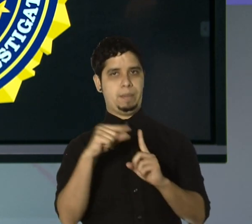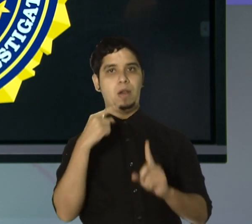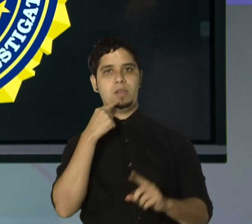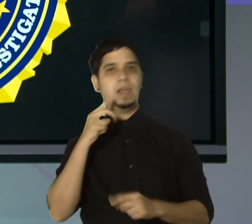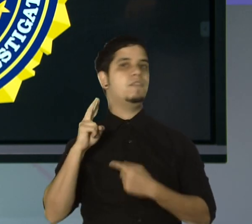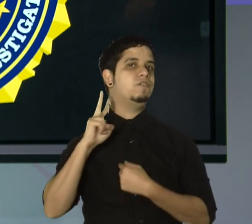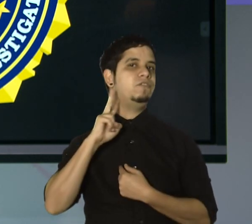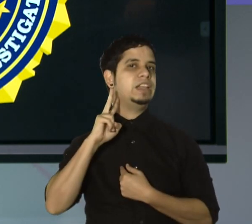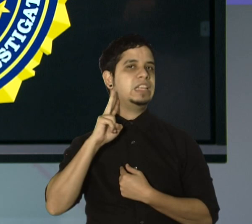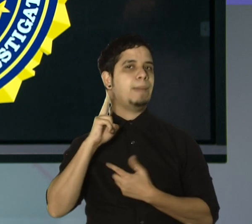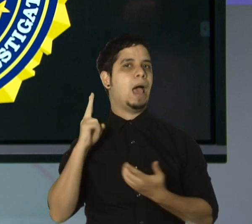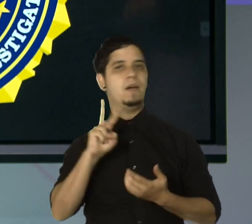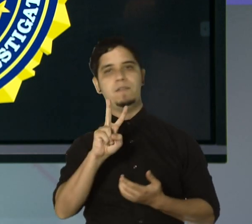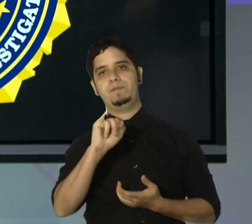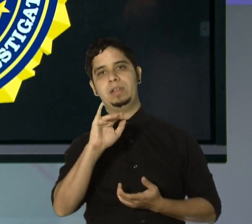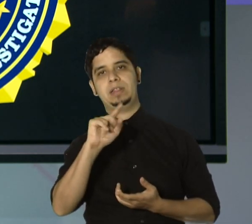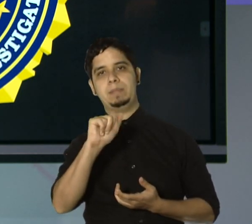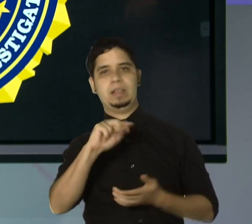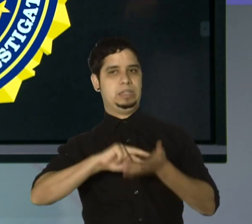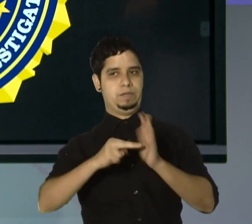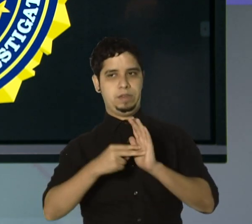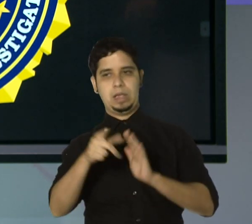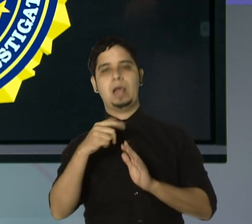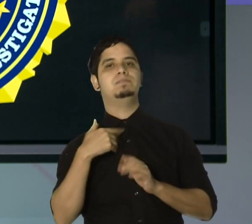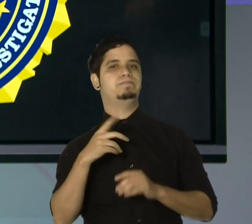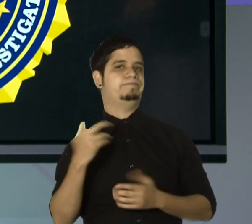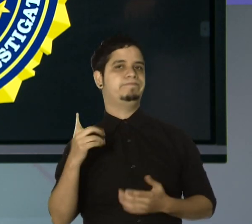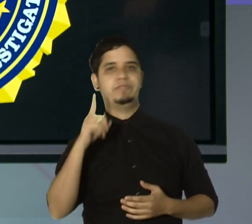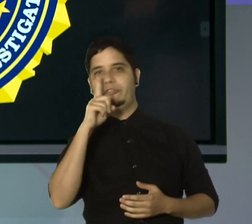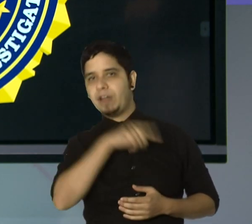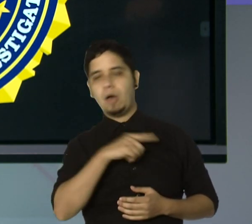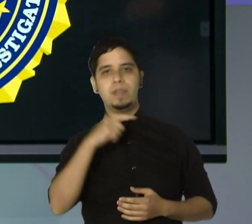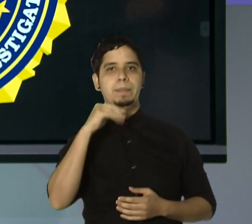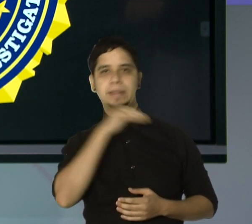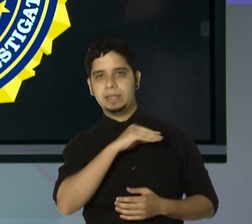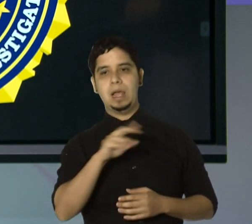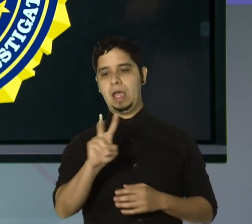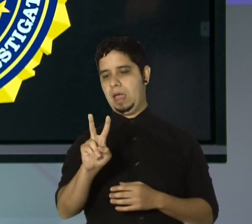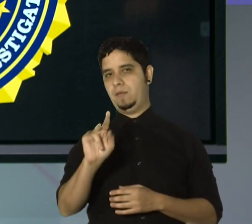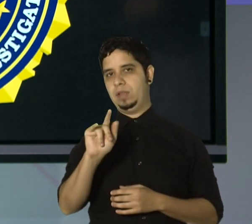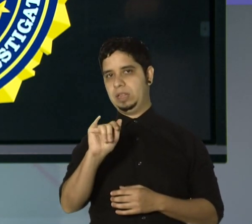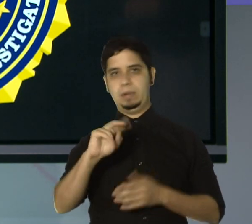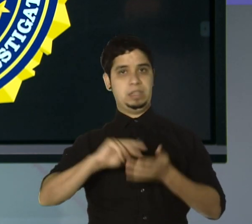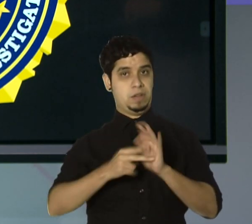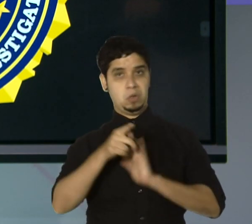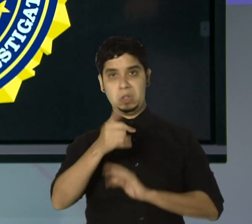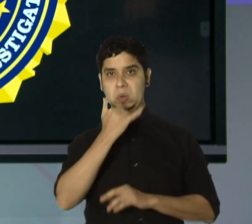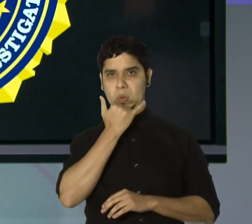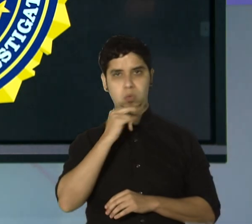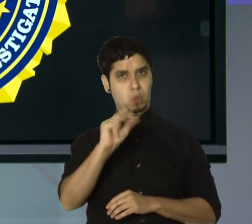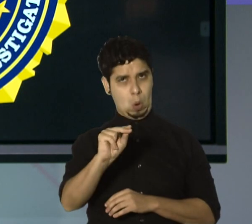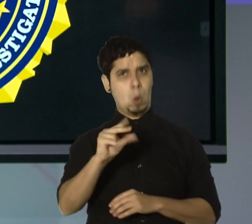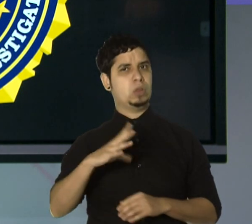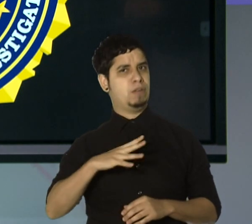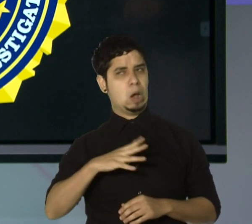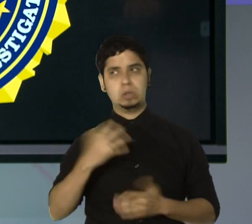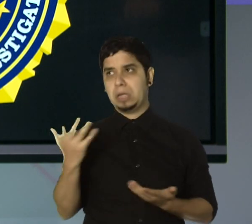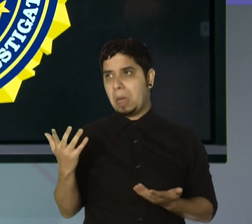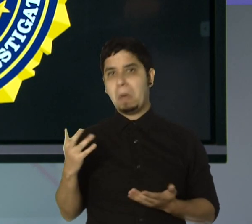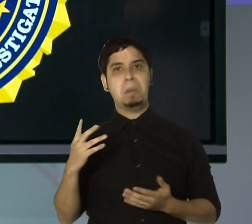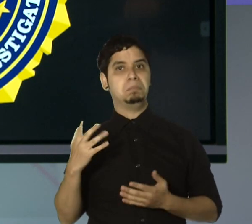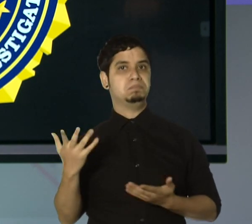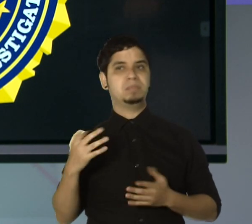Usted fue víctima de una circunstancia y he repetido víctima para que entienda que usted no hizo nada malo. Usted fue una persona que